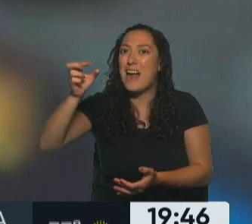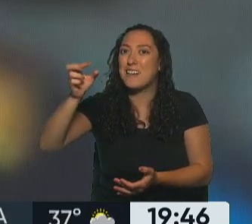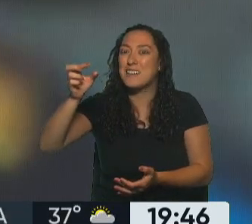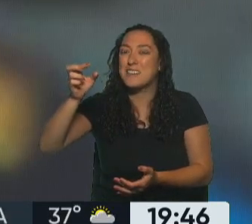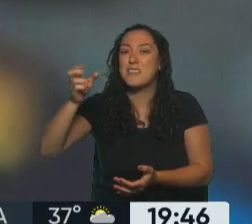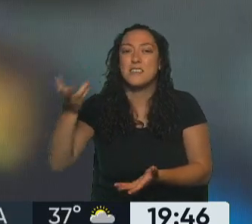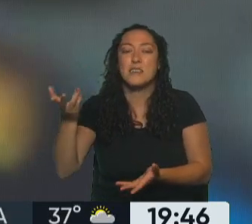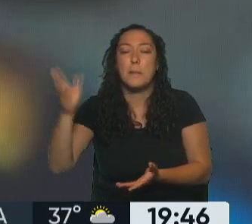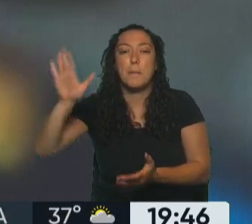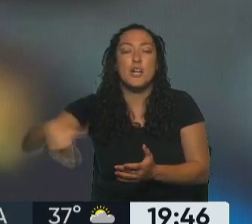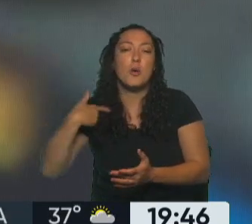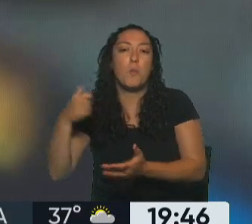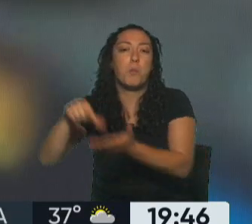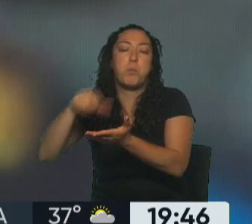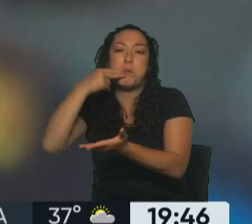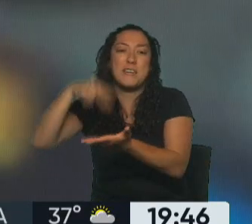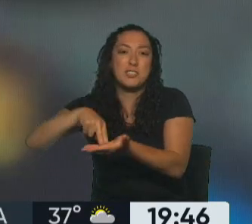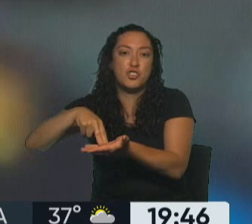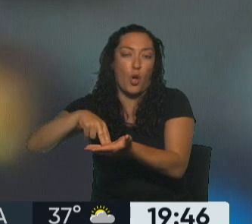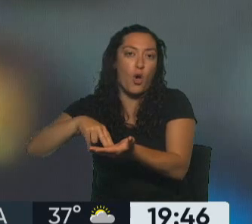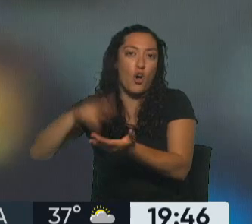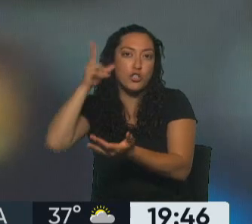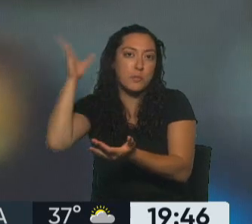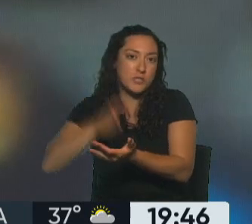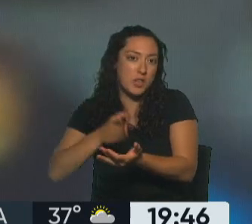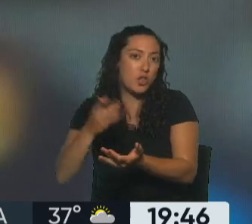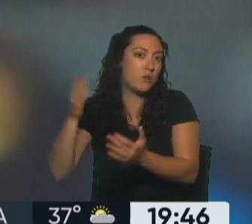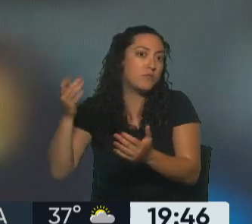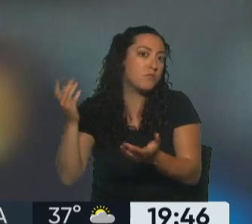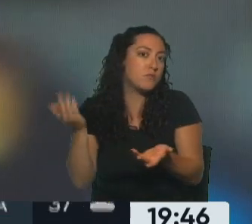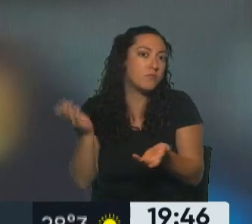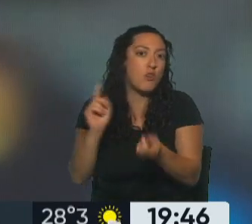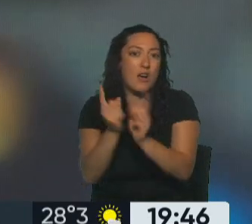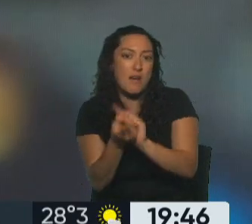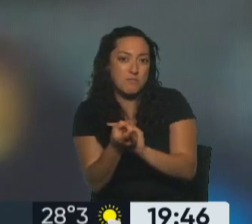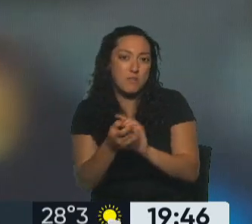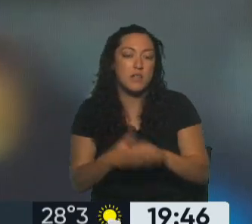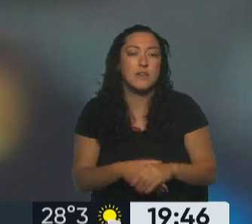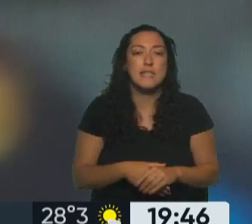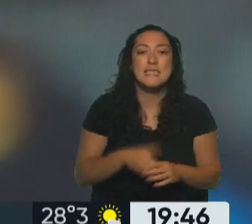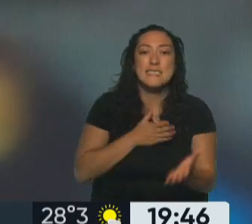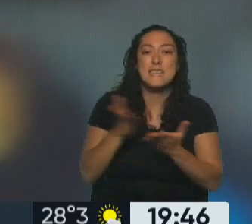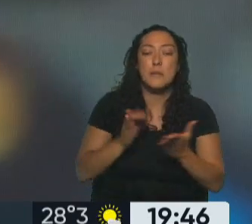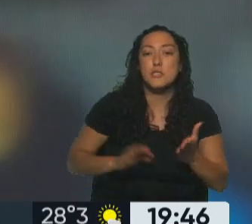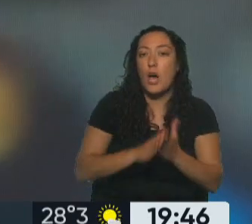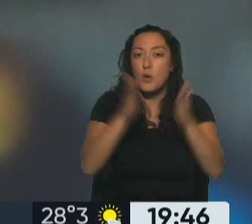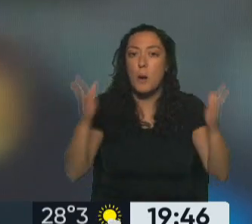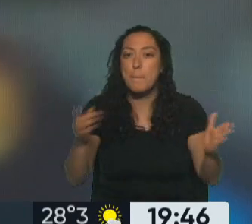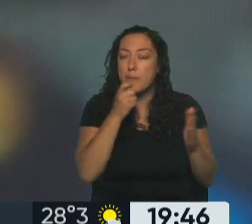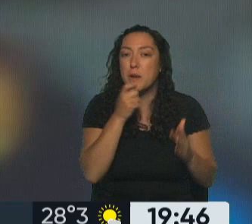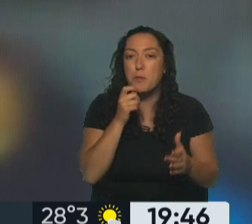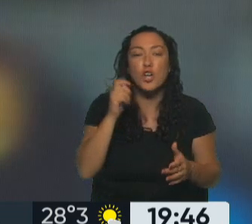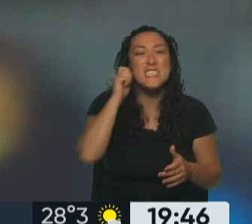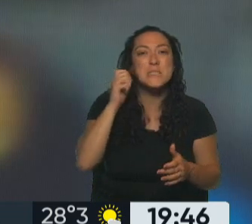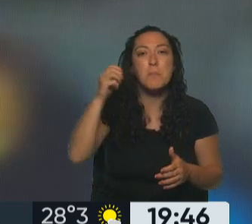del 8%. Dos cosas muy importantes. Sí. Si pueden, paguen los servicios anuales. Por ejemplo, Gmail, paguen el año en vez de